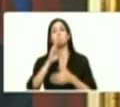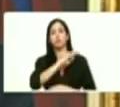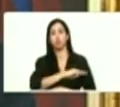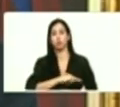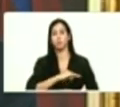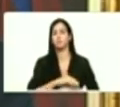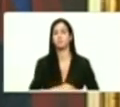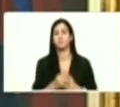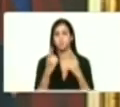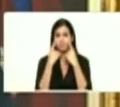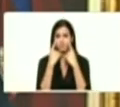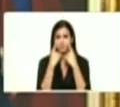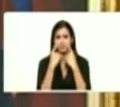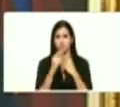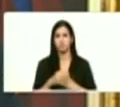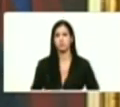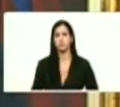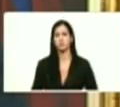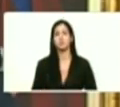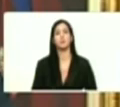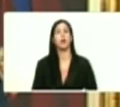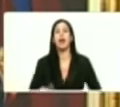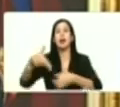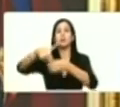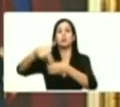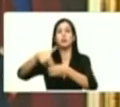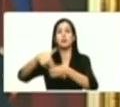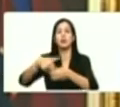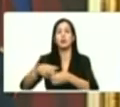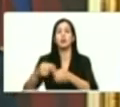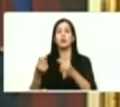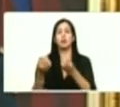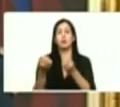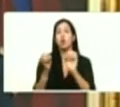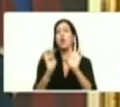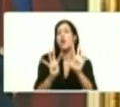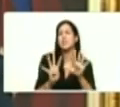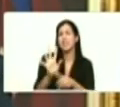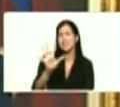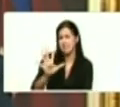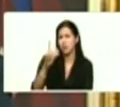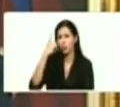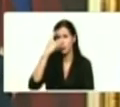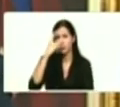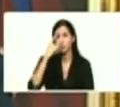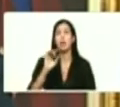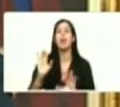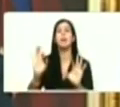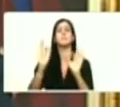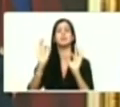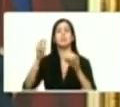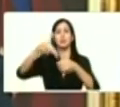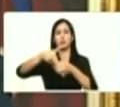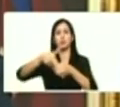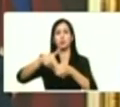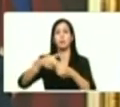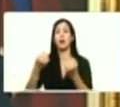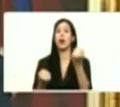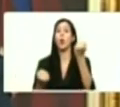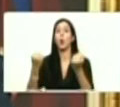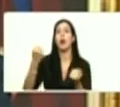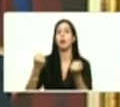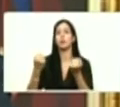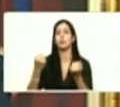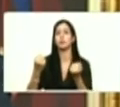fíjense la gasolina de 95 es una gasolina especial para un tipo de vehículo